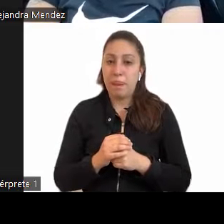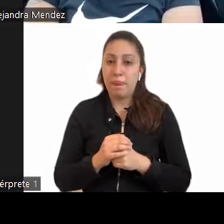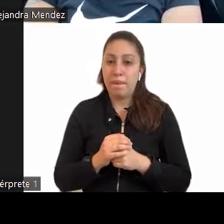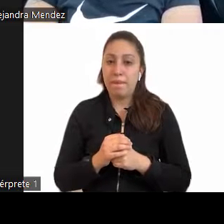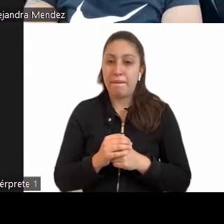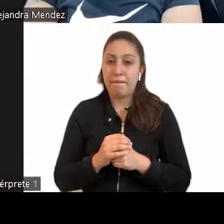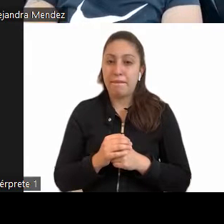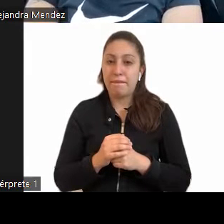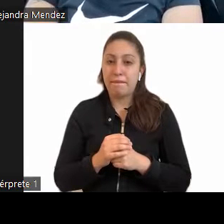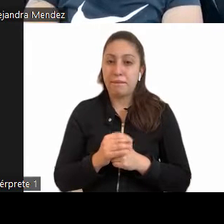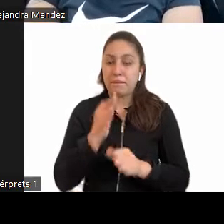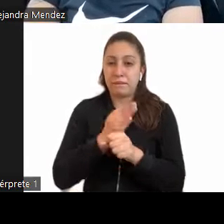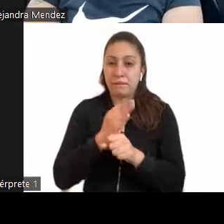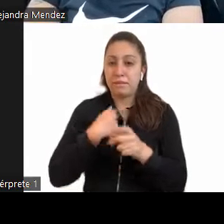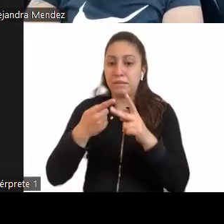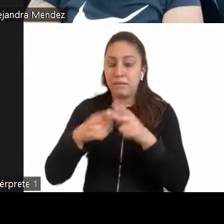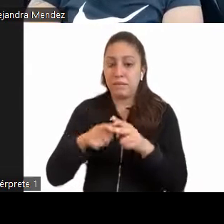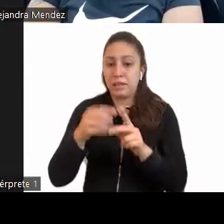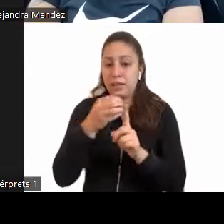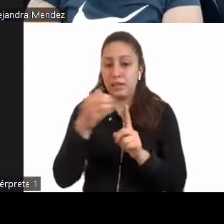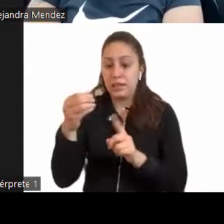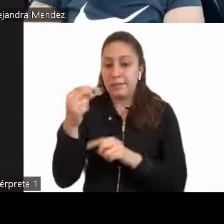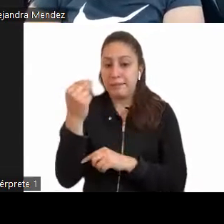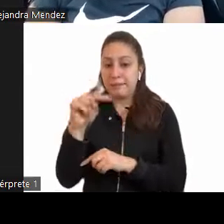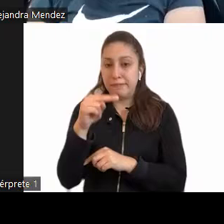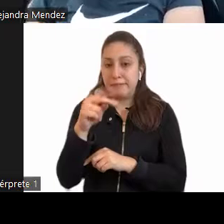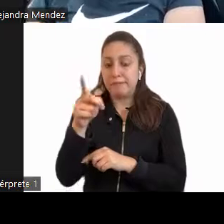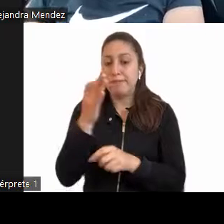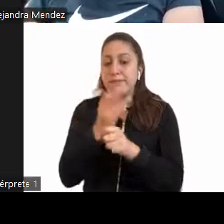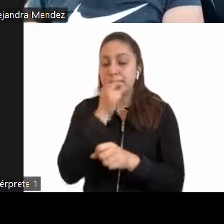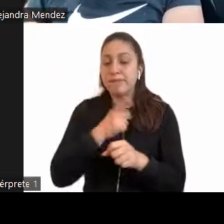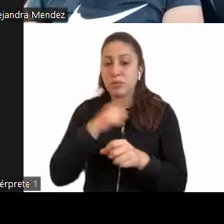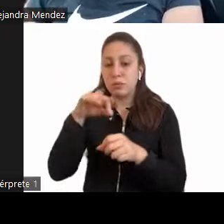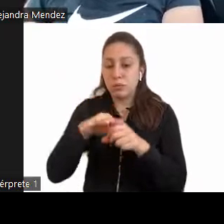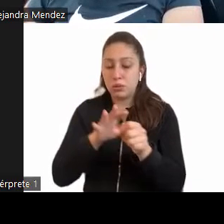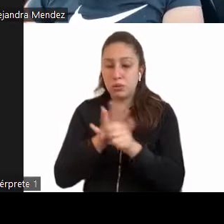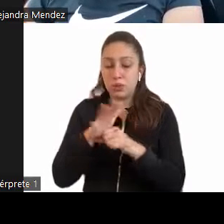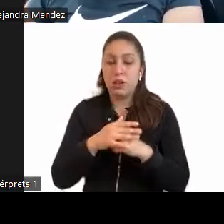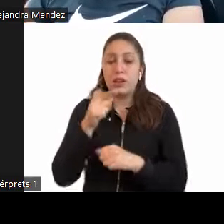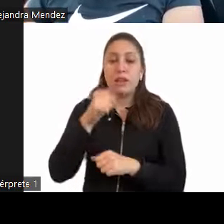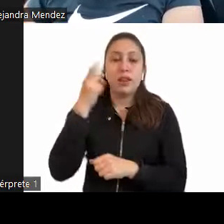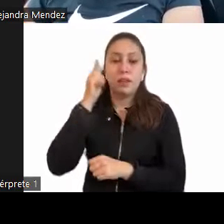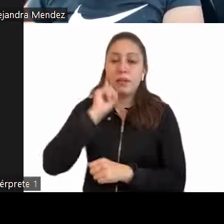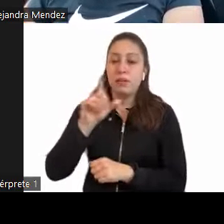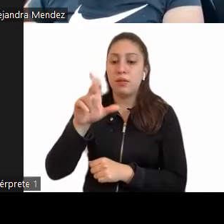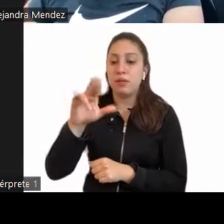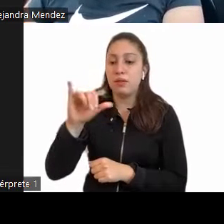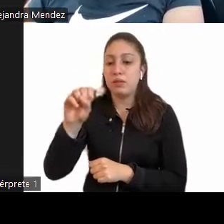Los iré mencionando y van enunciando el sentido de su voto. Luisa Adriana Gutiérrez Sureña.